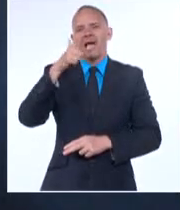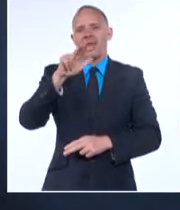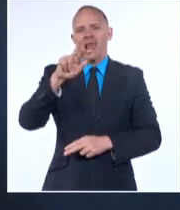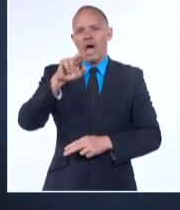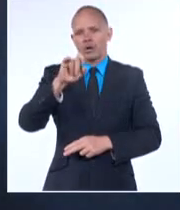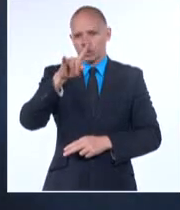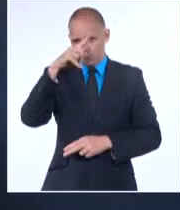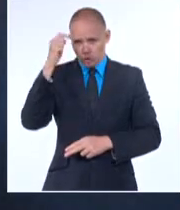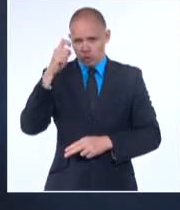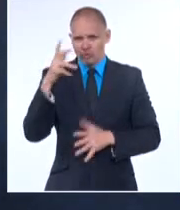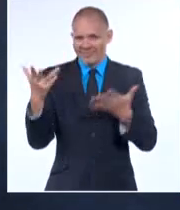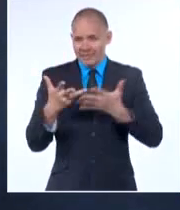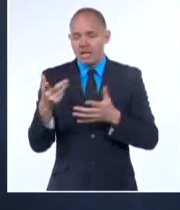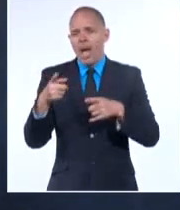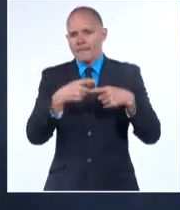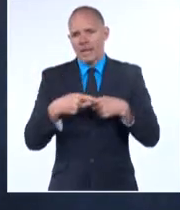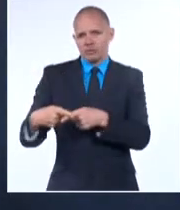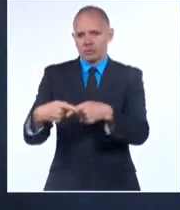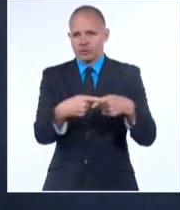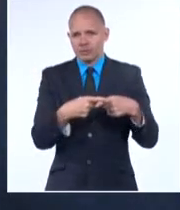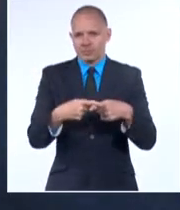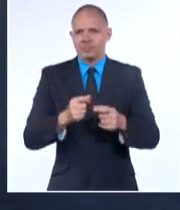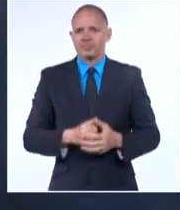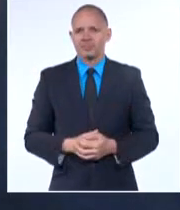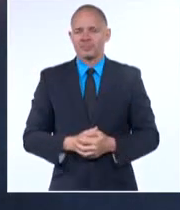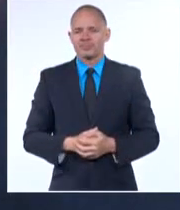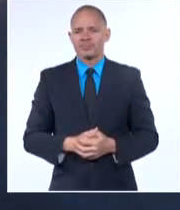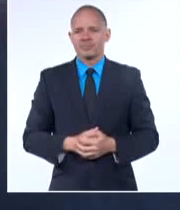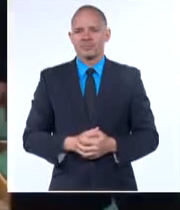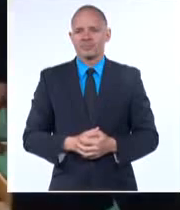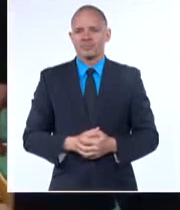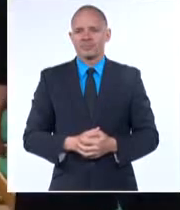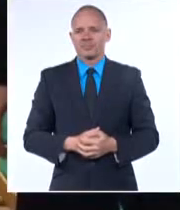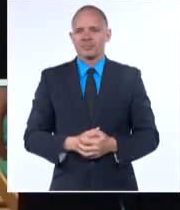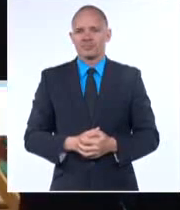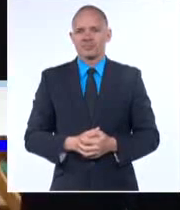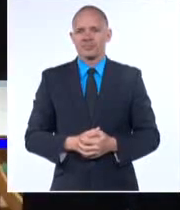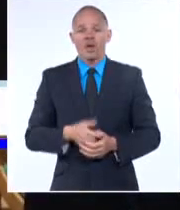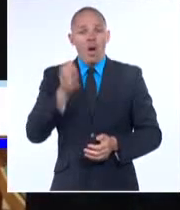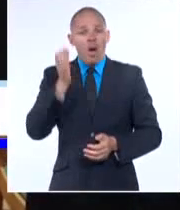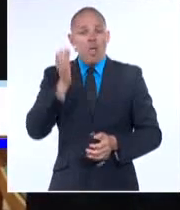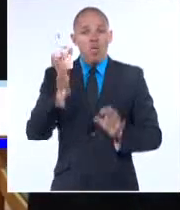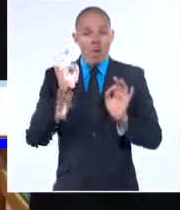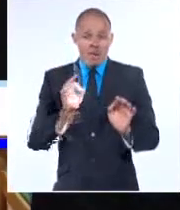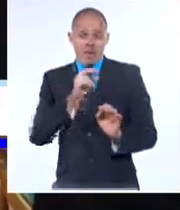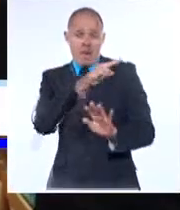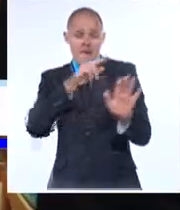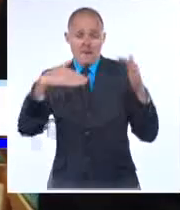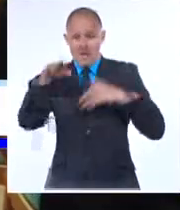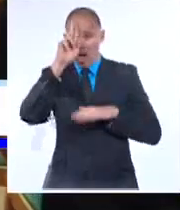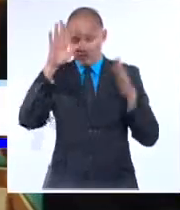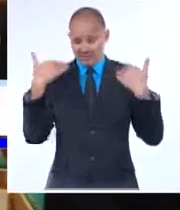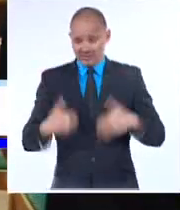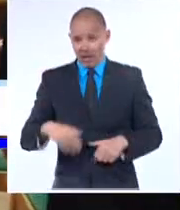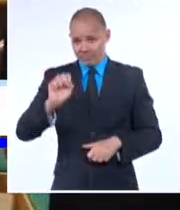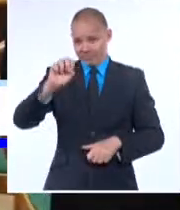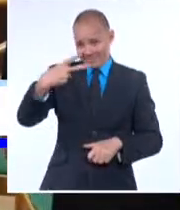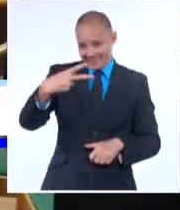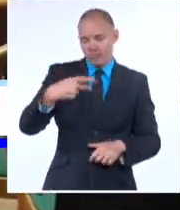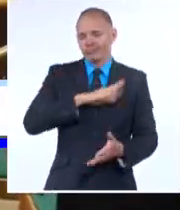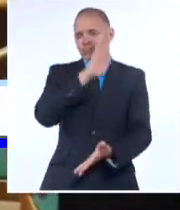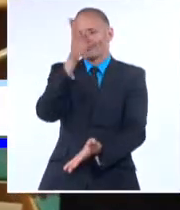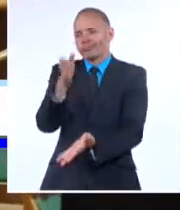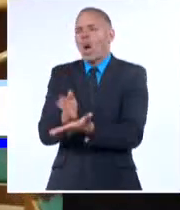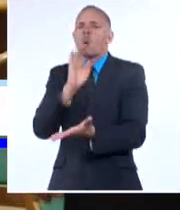En un cordial ambiente, la viceministra primera del Ministerio de Salud Pública de Cuba y jefa del Grupo de Trabajo de Salud y Biotecnología